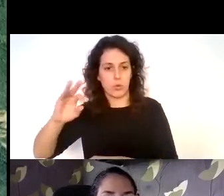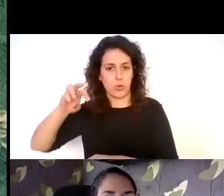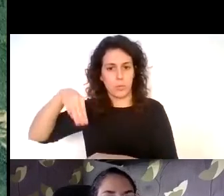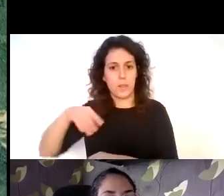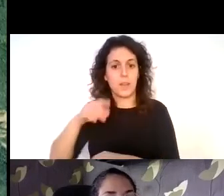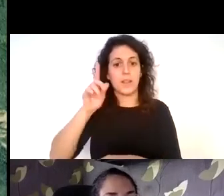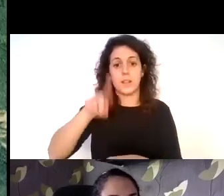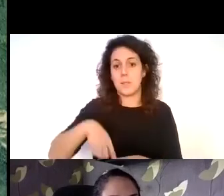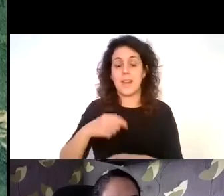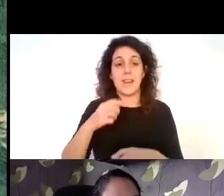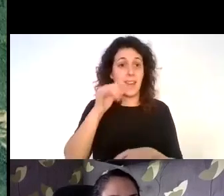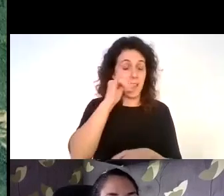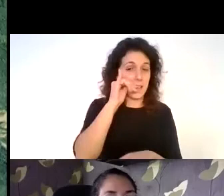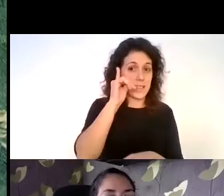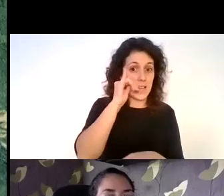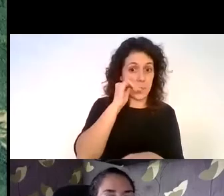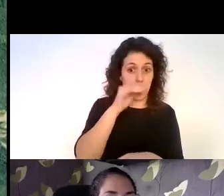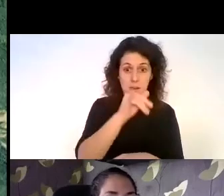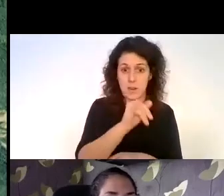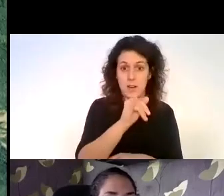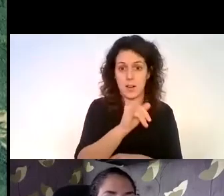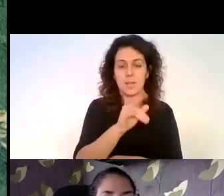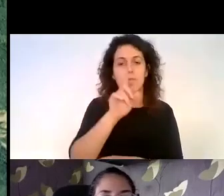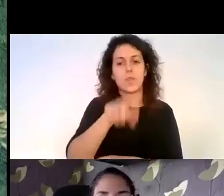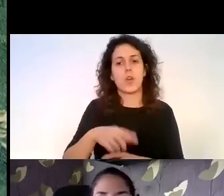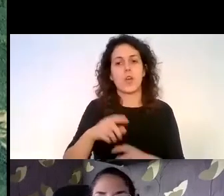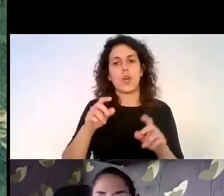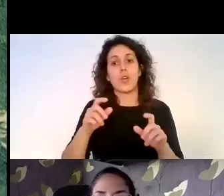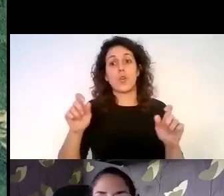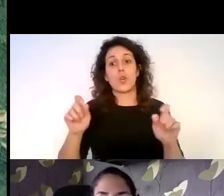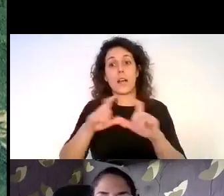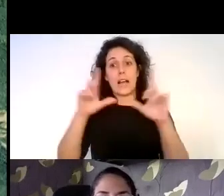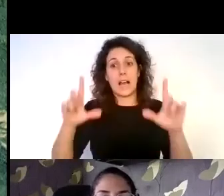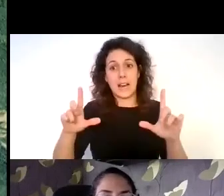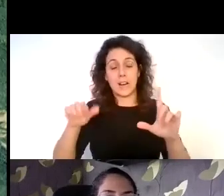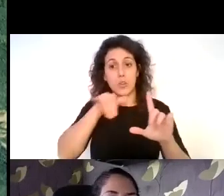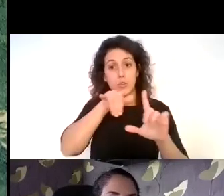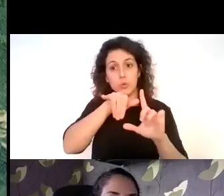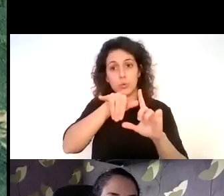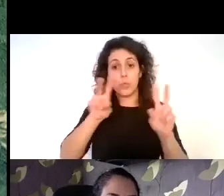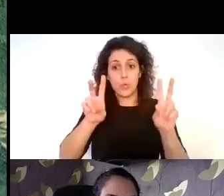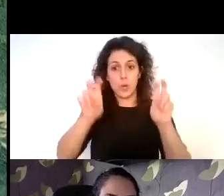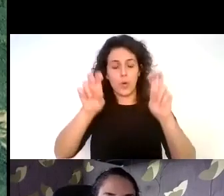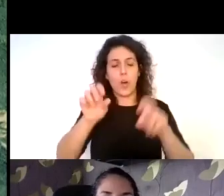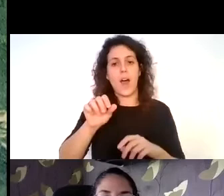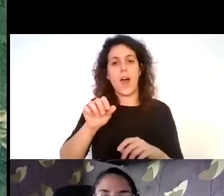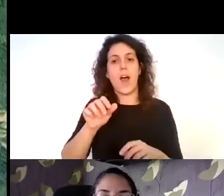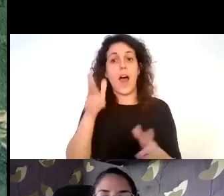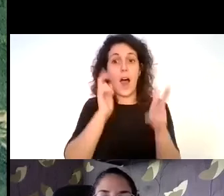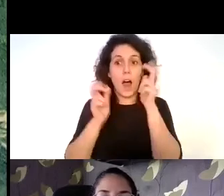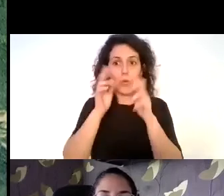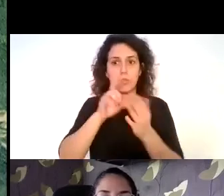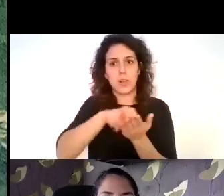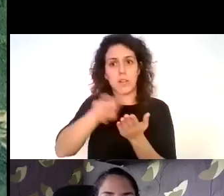Accesible. Hemos iniciado un canal nuevo de YouTube que se llama Audiotravesía junto con voluntarios,